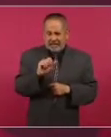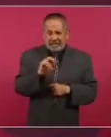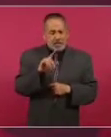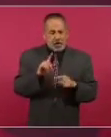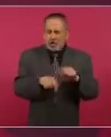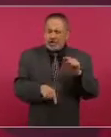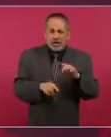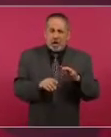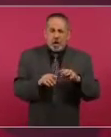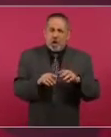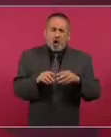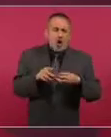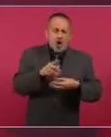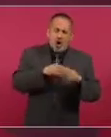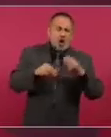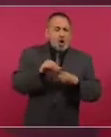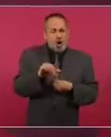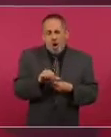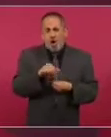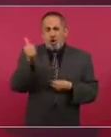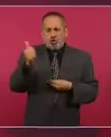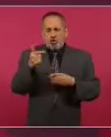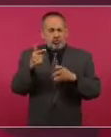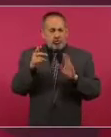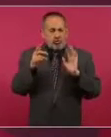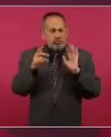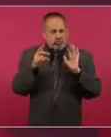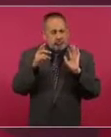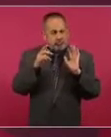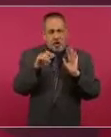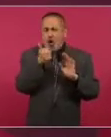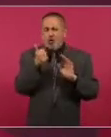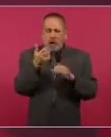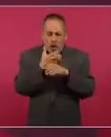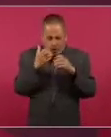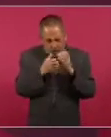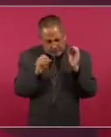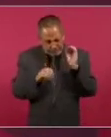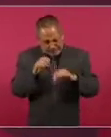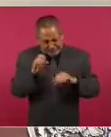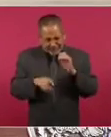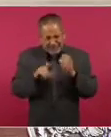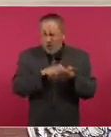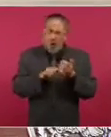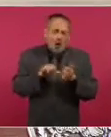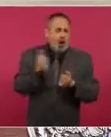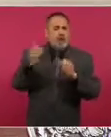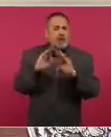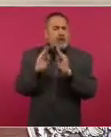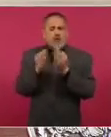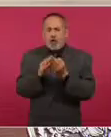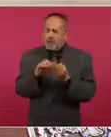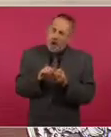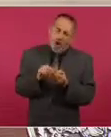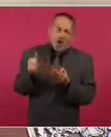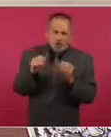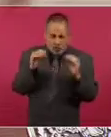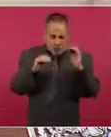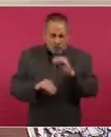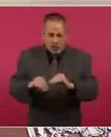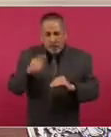con fines médicos por otros analgésicos